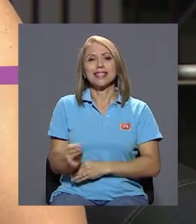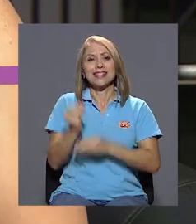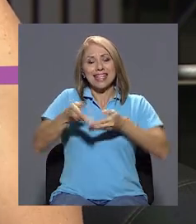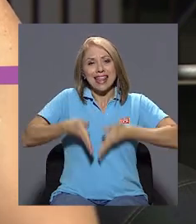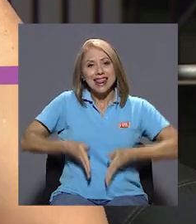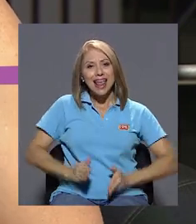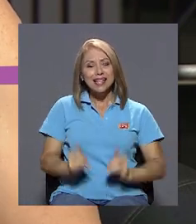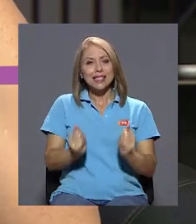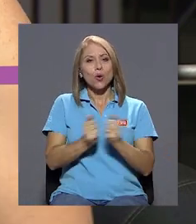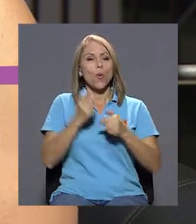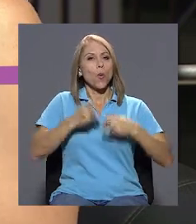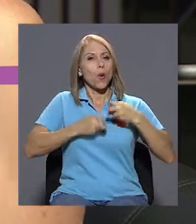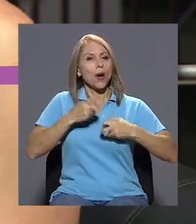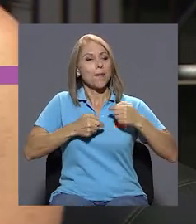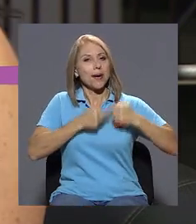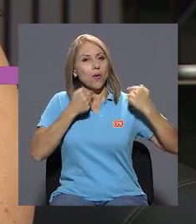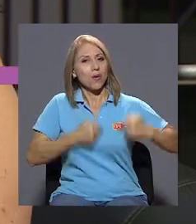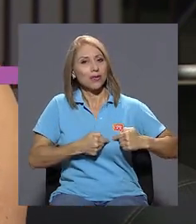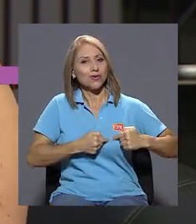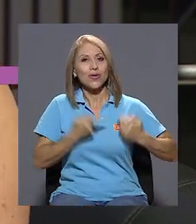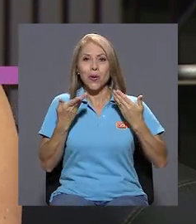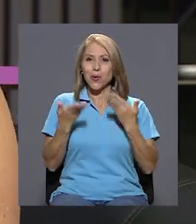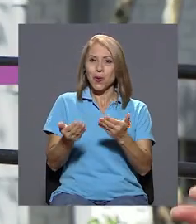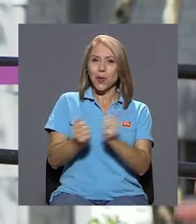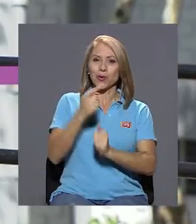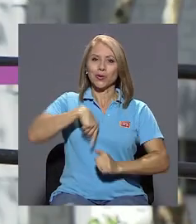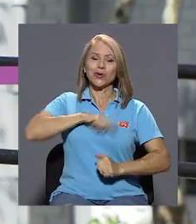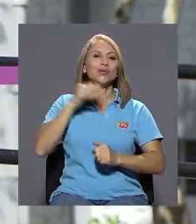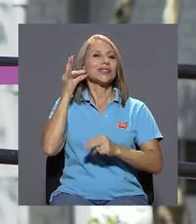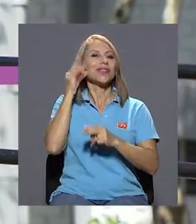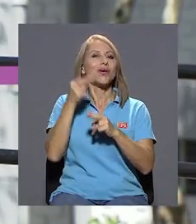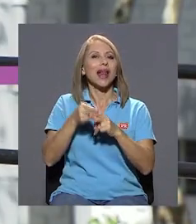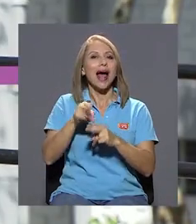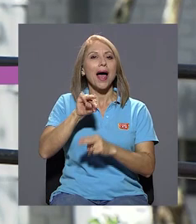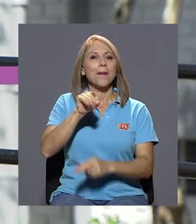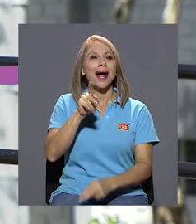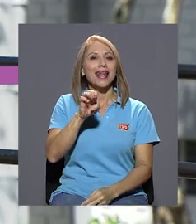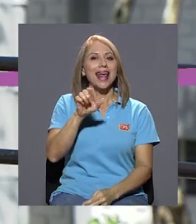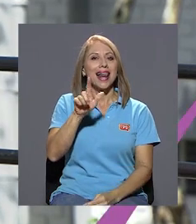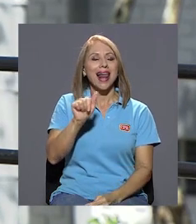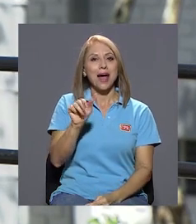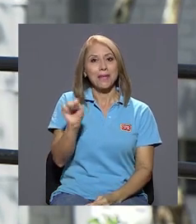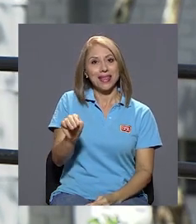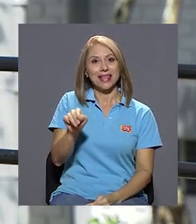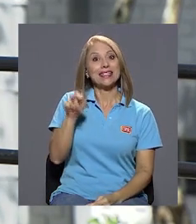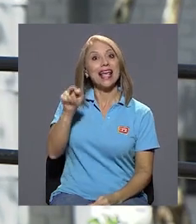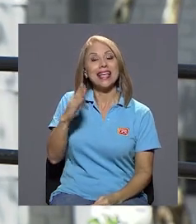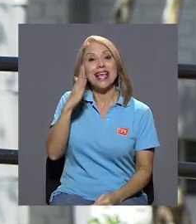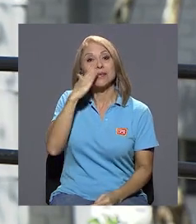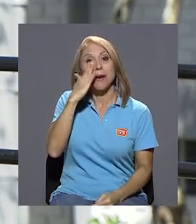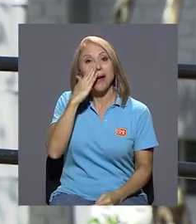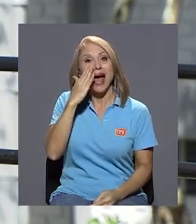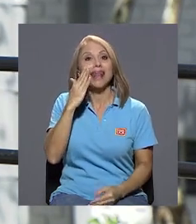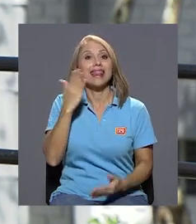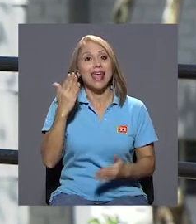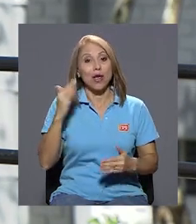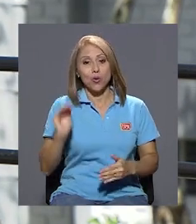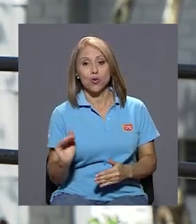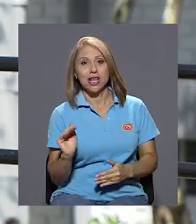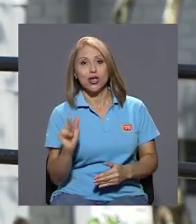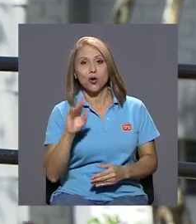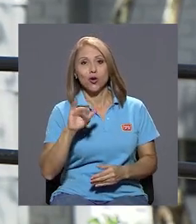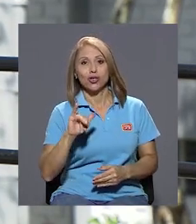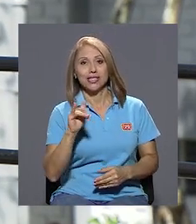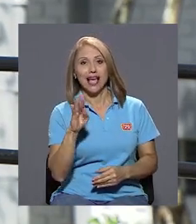problema en su corazón. Por eso está con nosotros la señora Mariela Méndez. Mariela es mamá de Yamil Cubero, es un niño que nació con